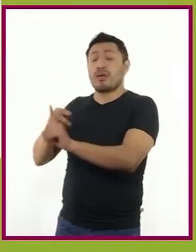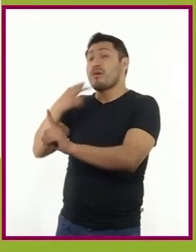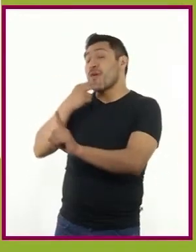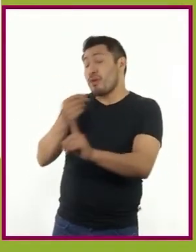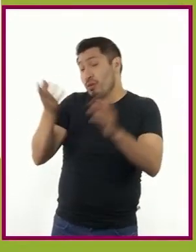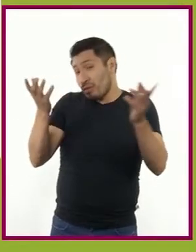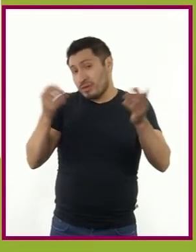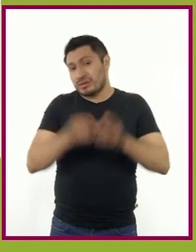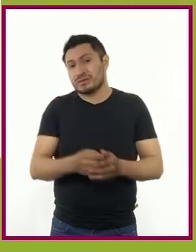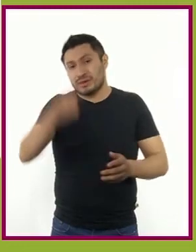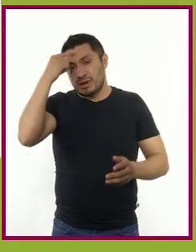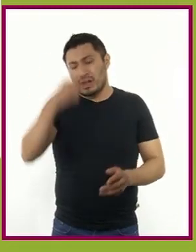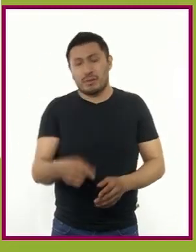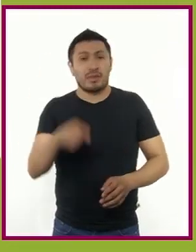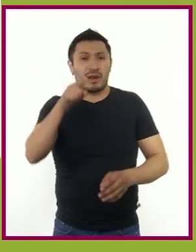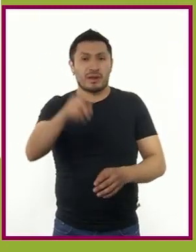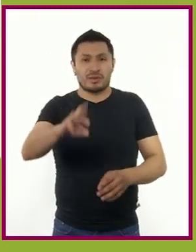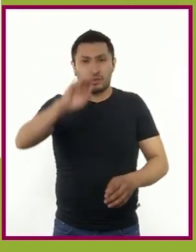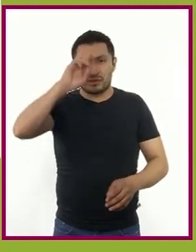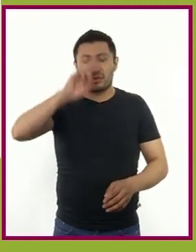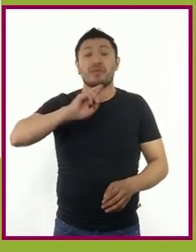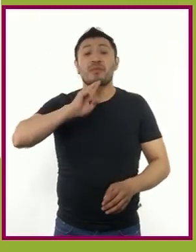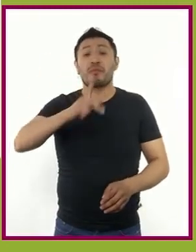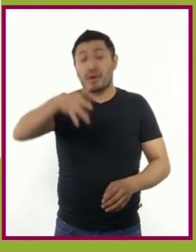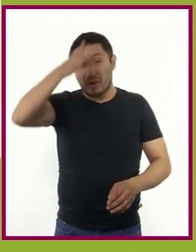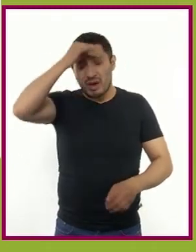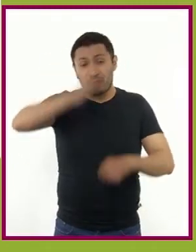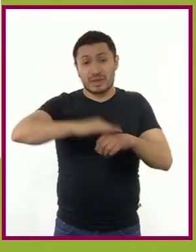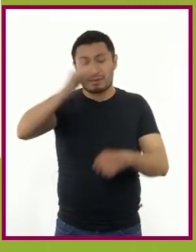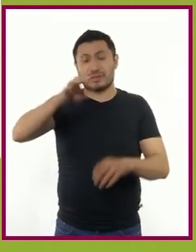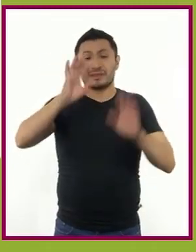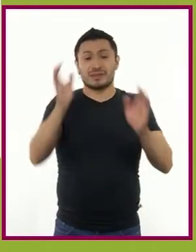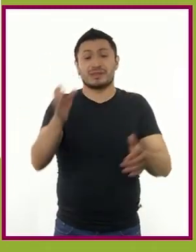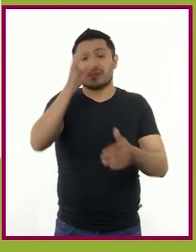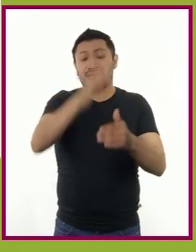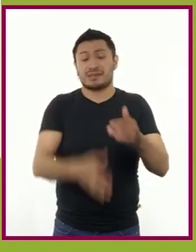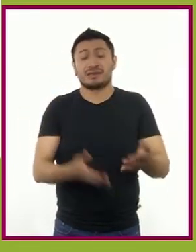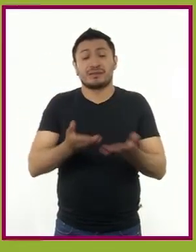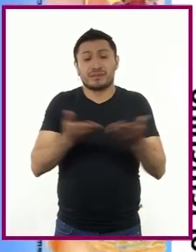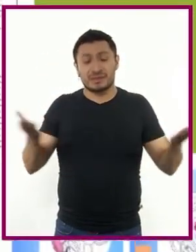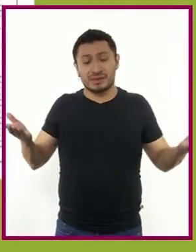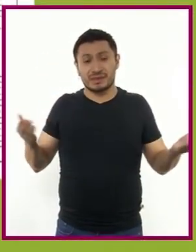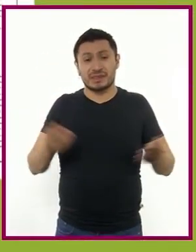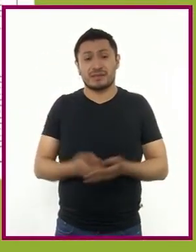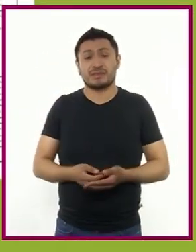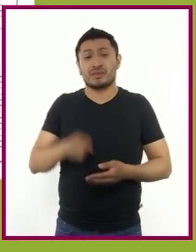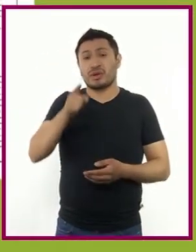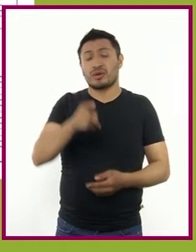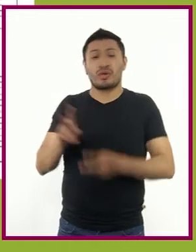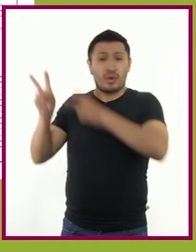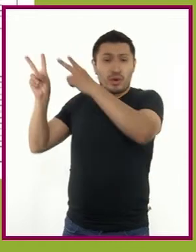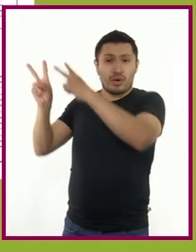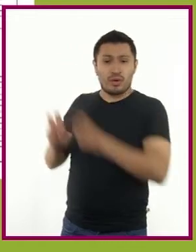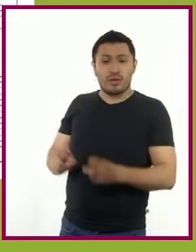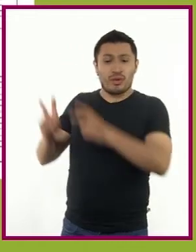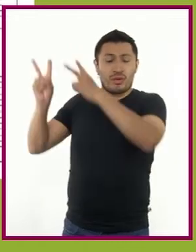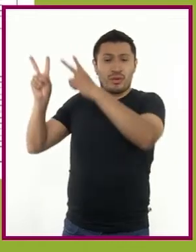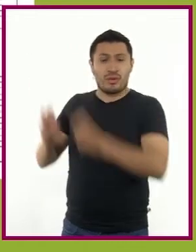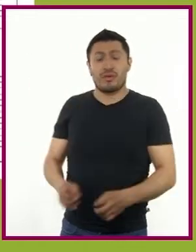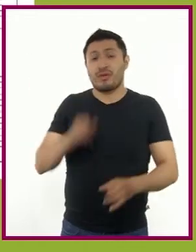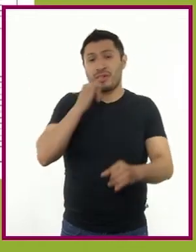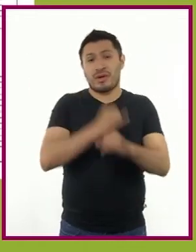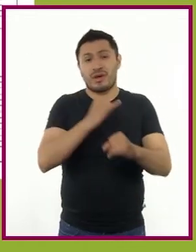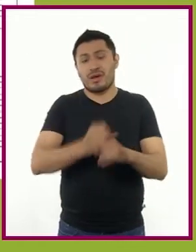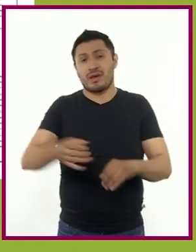satisfactoria. Hemos concluido nuestras monografías. Los invitamos a descargarlas de la página de internet